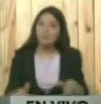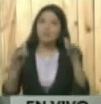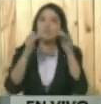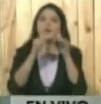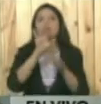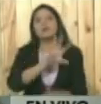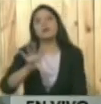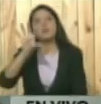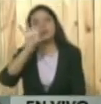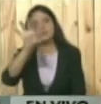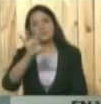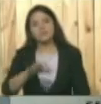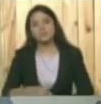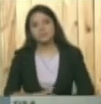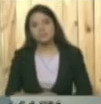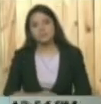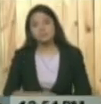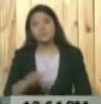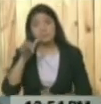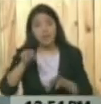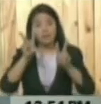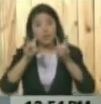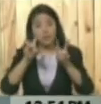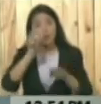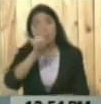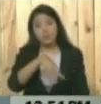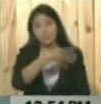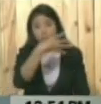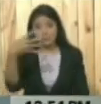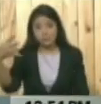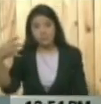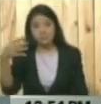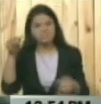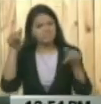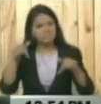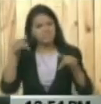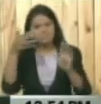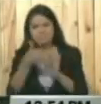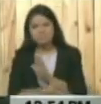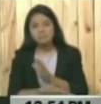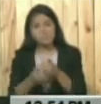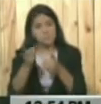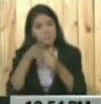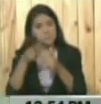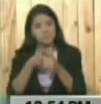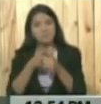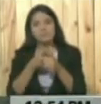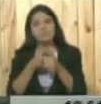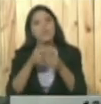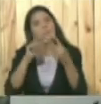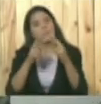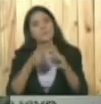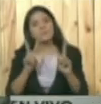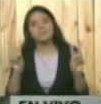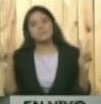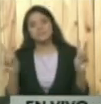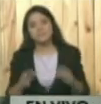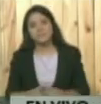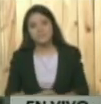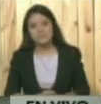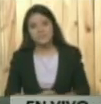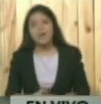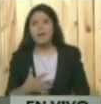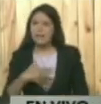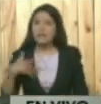paz. Esta nueva agenda urbana es en lo fundamental una agenda de paz. Si